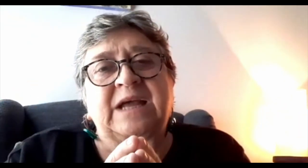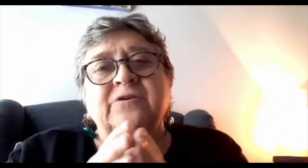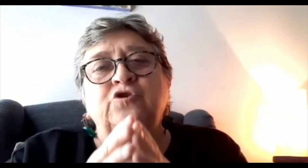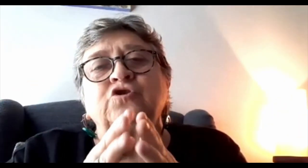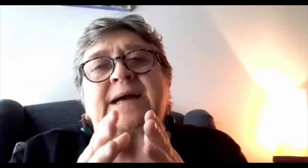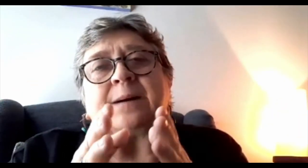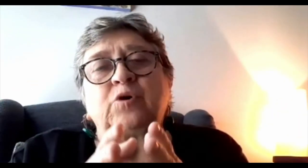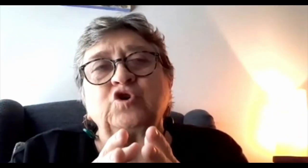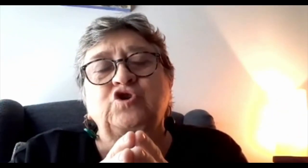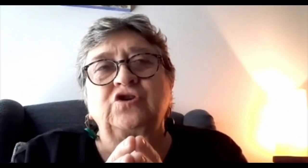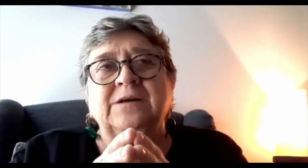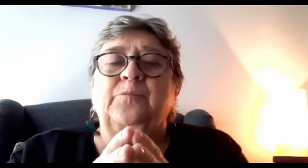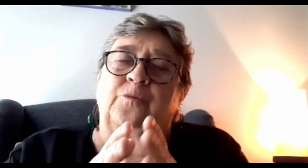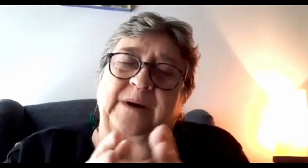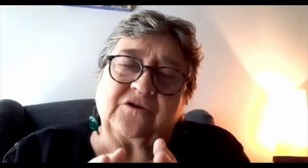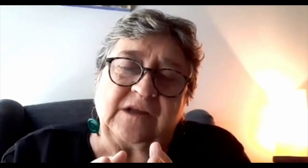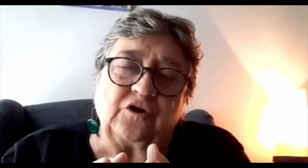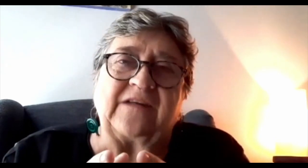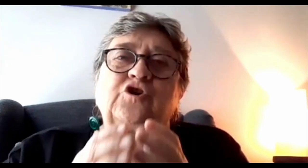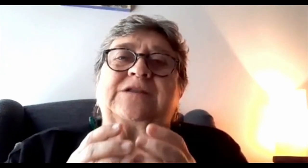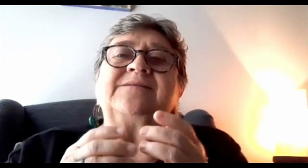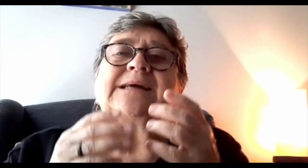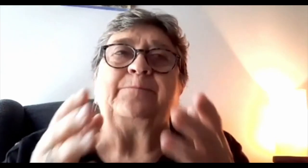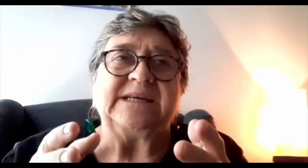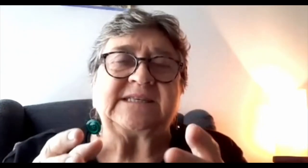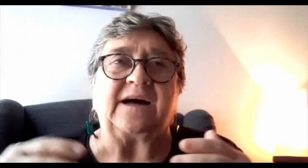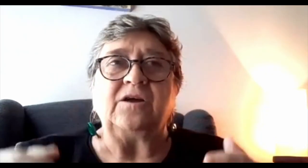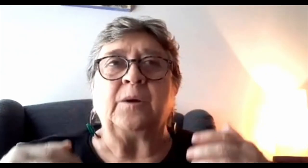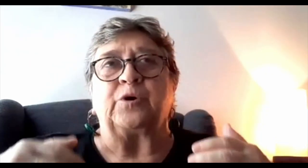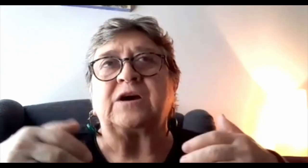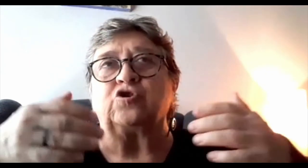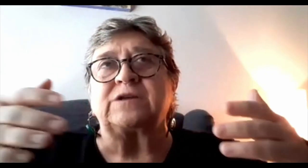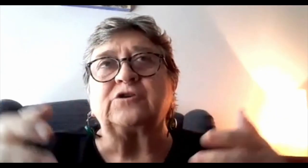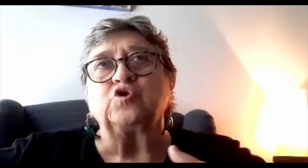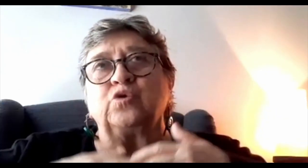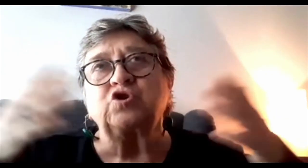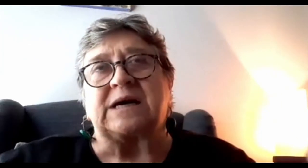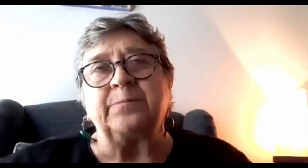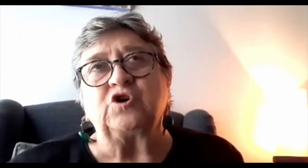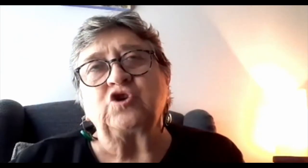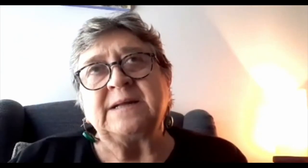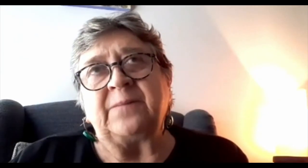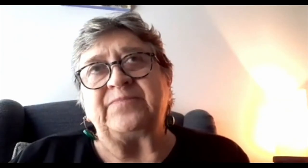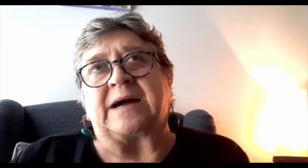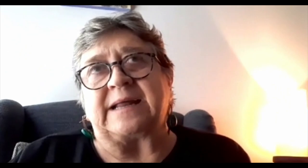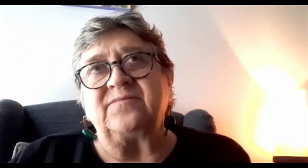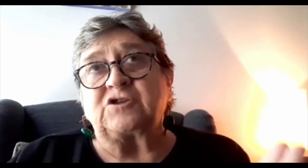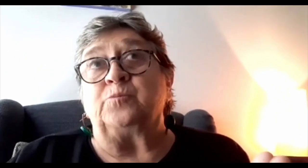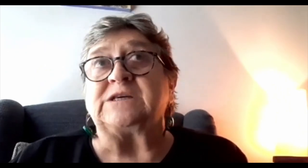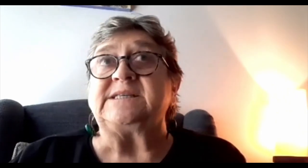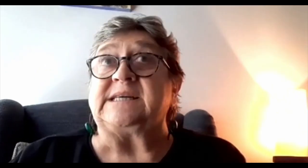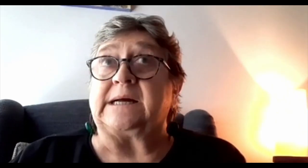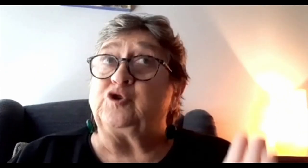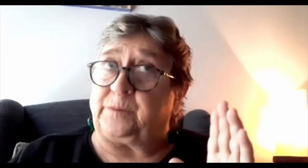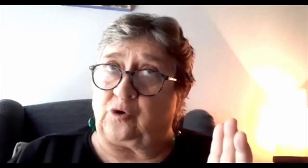que no tengamos, con perdón de lo que digo, tanta prisa por encontrarnos unos cambios tan grandes